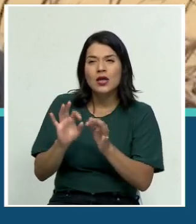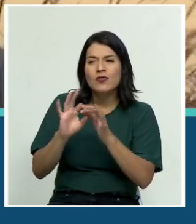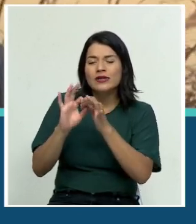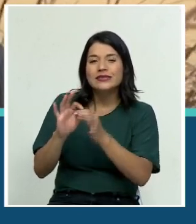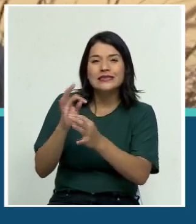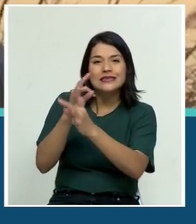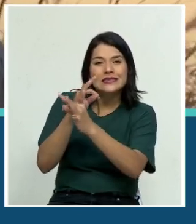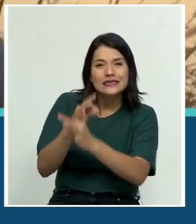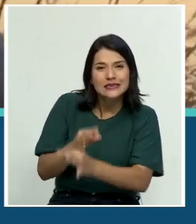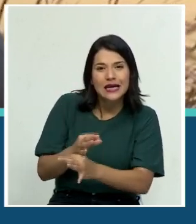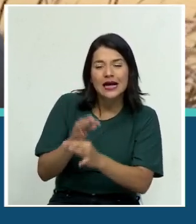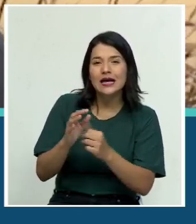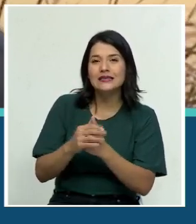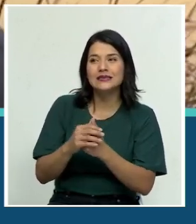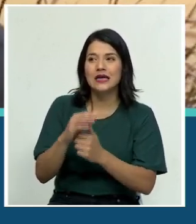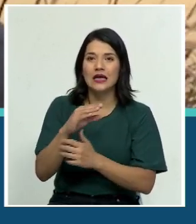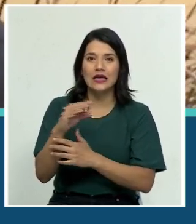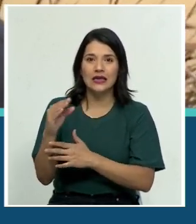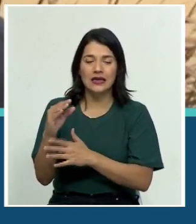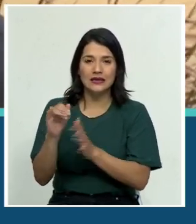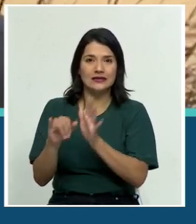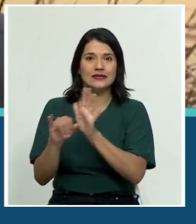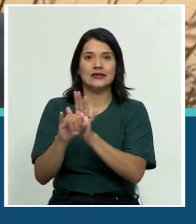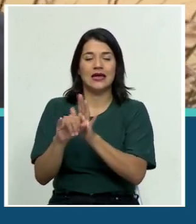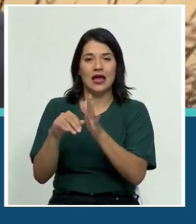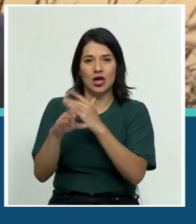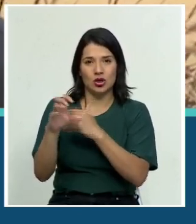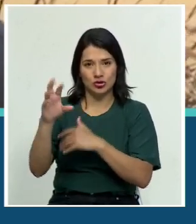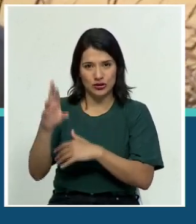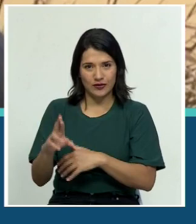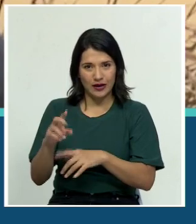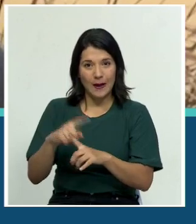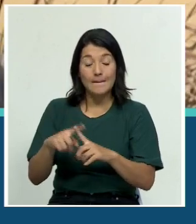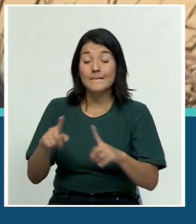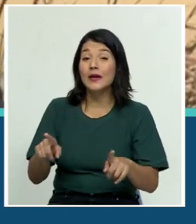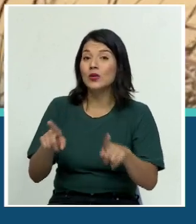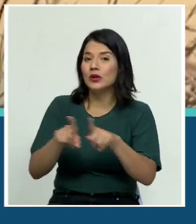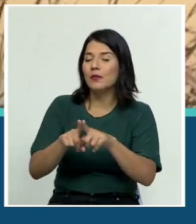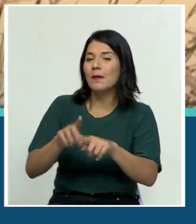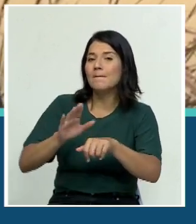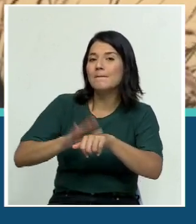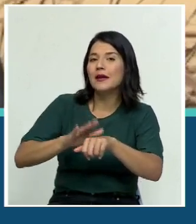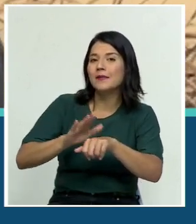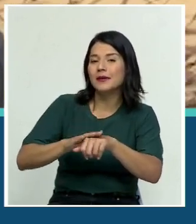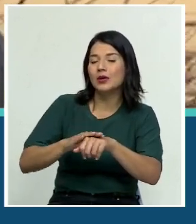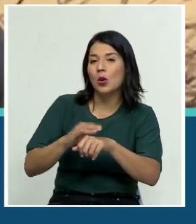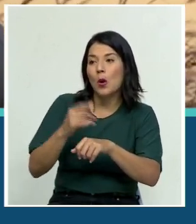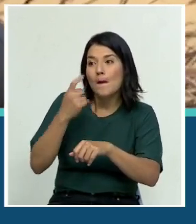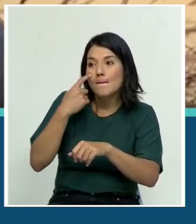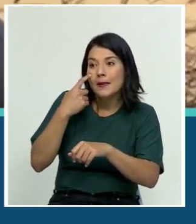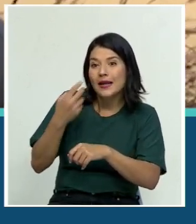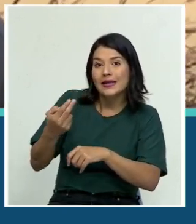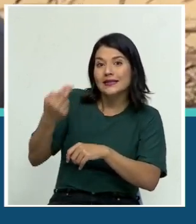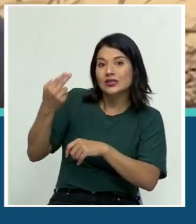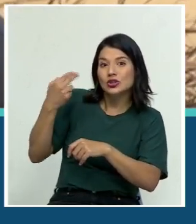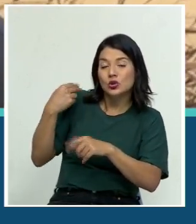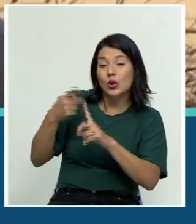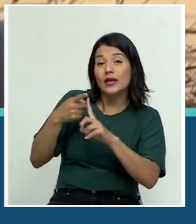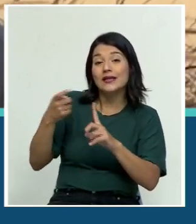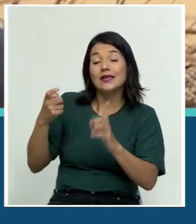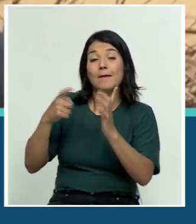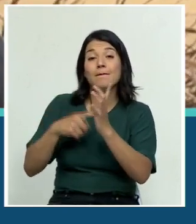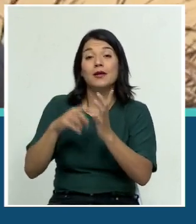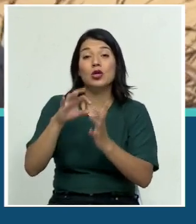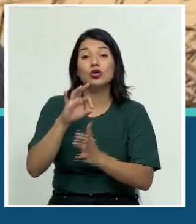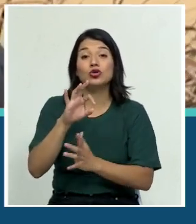la idiosincrasia costarricense, pero nos hizo mirar la gesta histórica de 1856